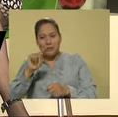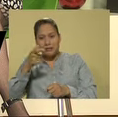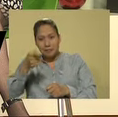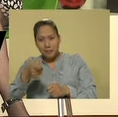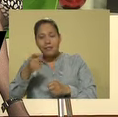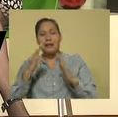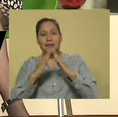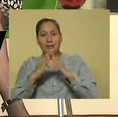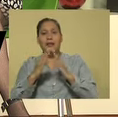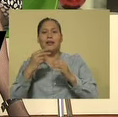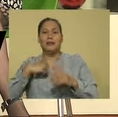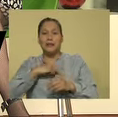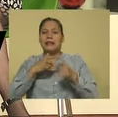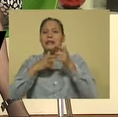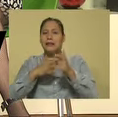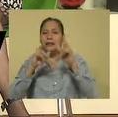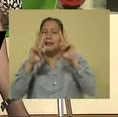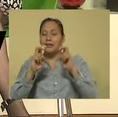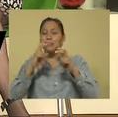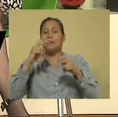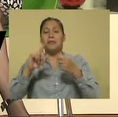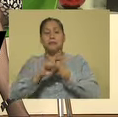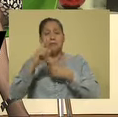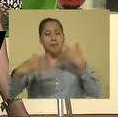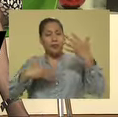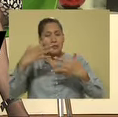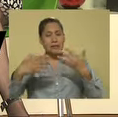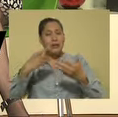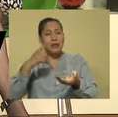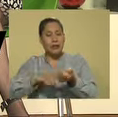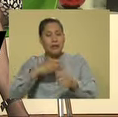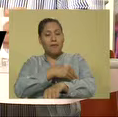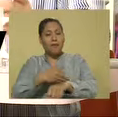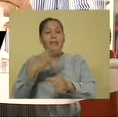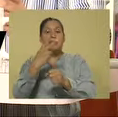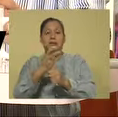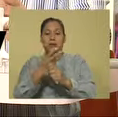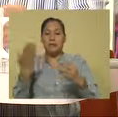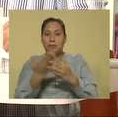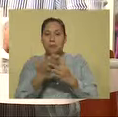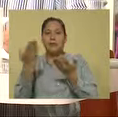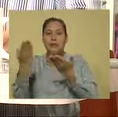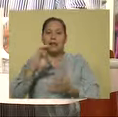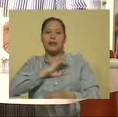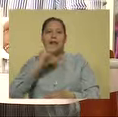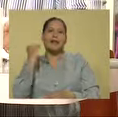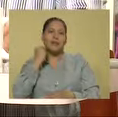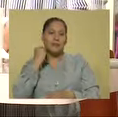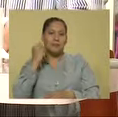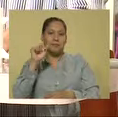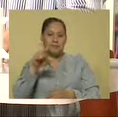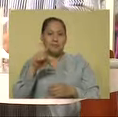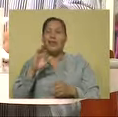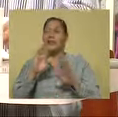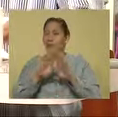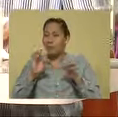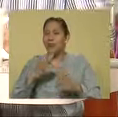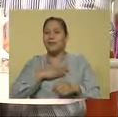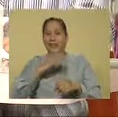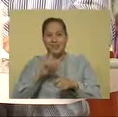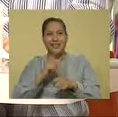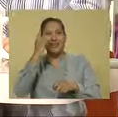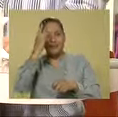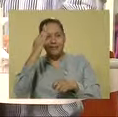casita Pues bueno Vamos a continuar con el tema de violencia familiar la segunda parte con nuestra querida abogada de cabecera cómo estás Buenos días